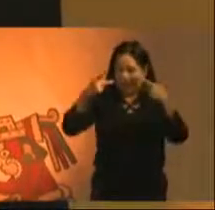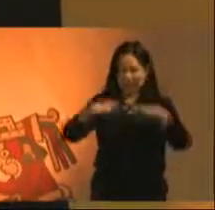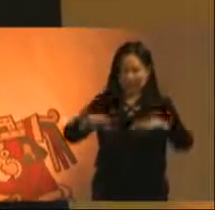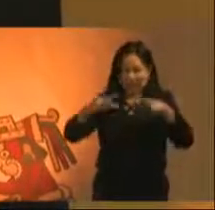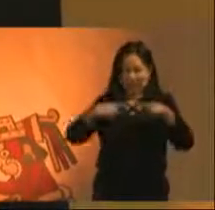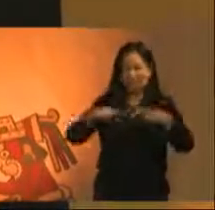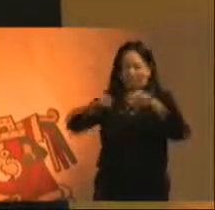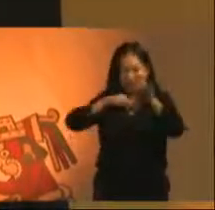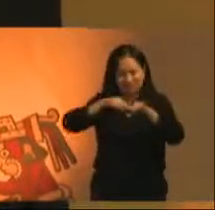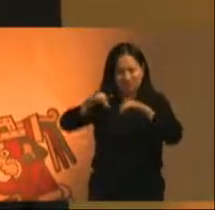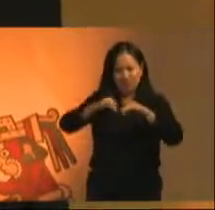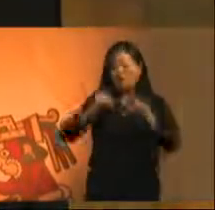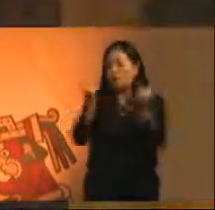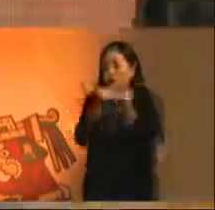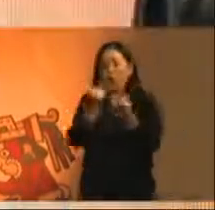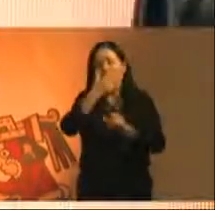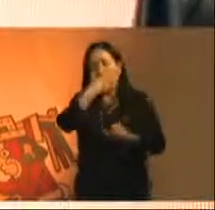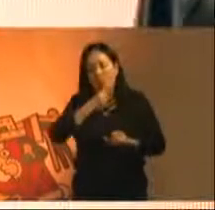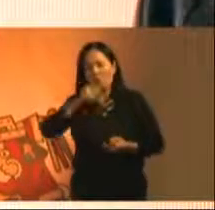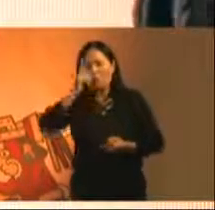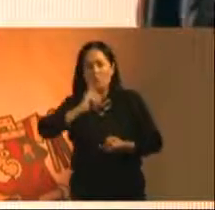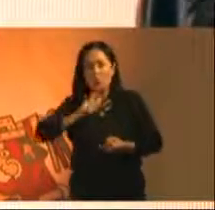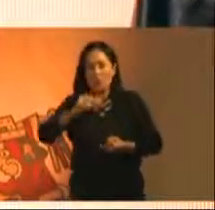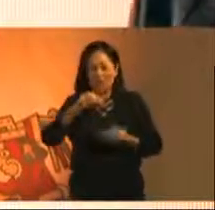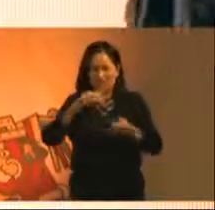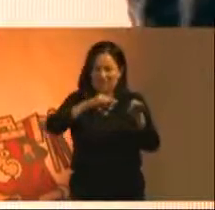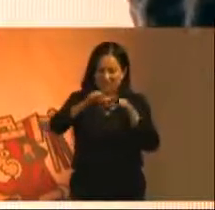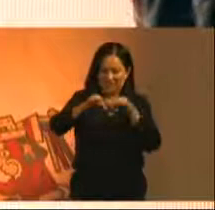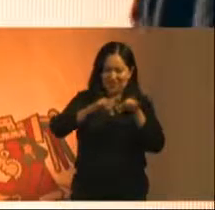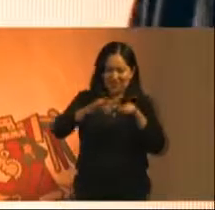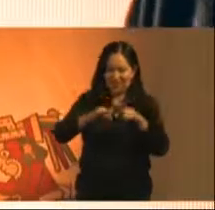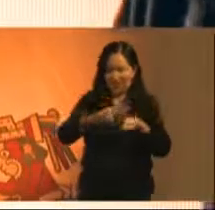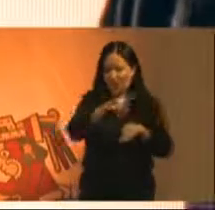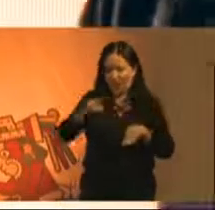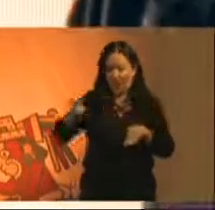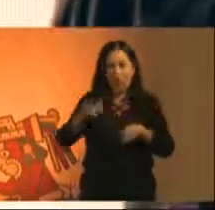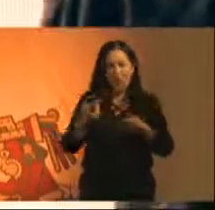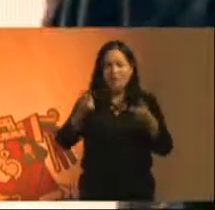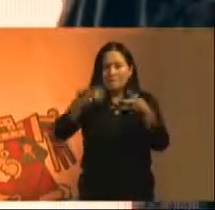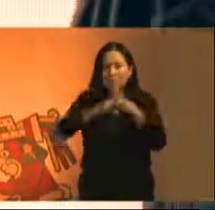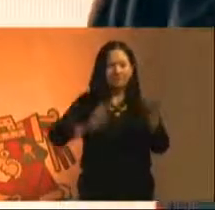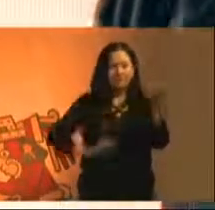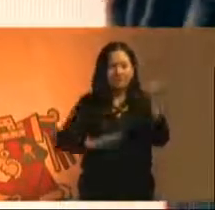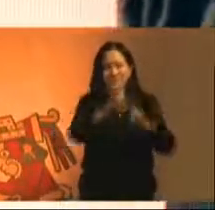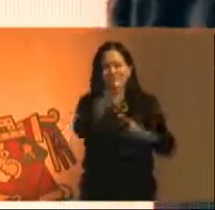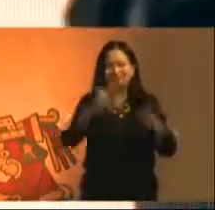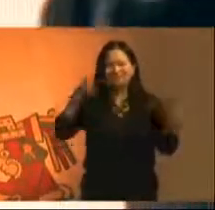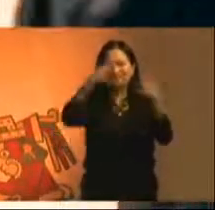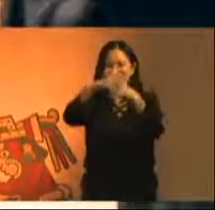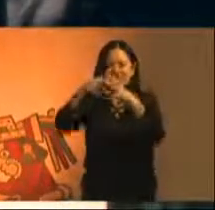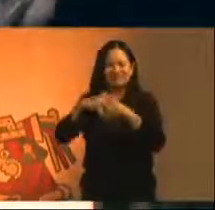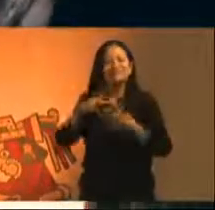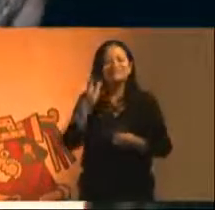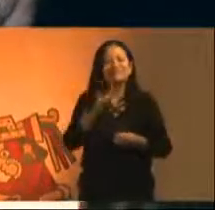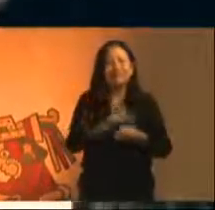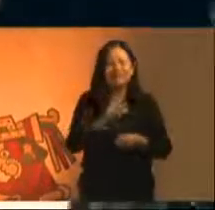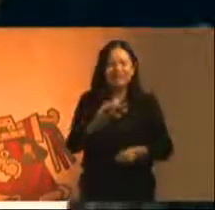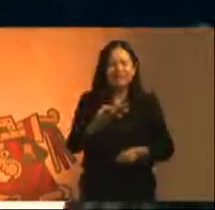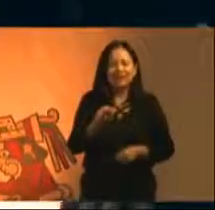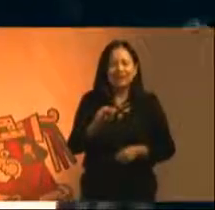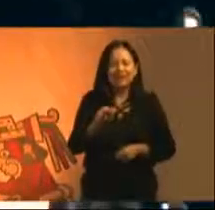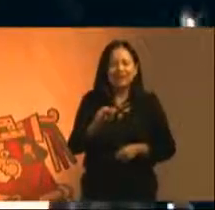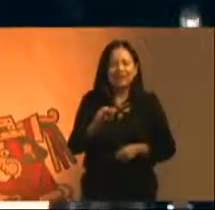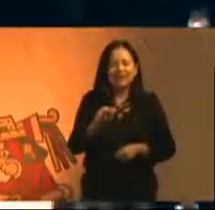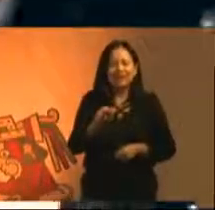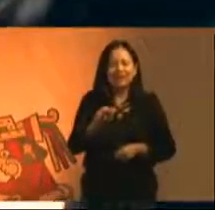organizados y las trabajadoras organizadas que de hecho fueron quienes empezaron la revolución fundaron un tipo distinto